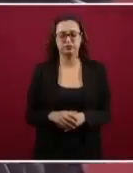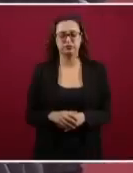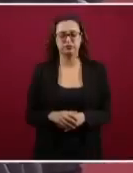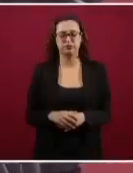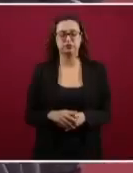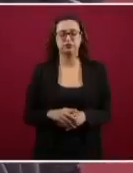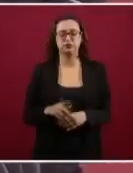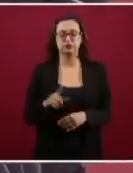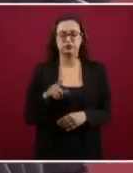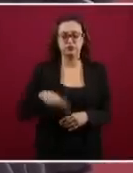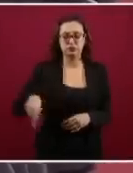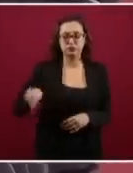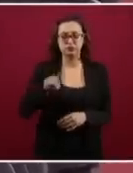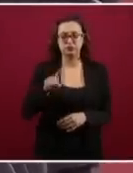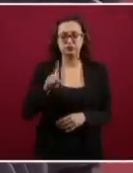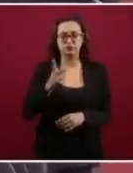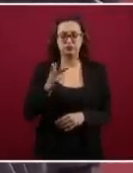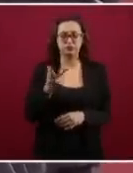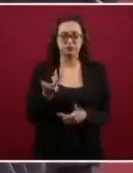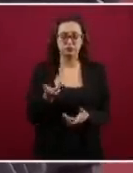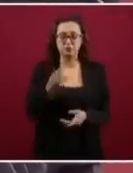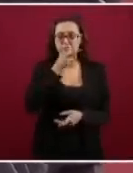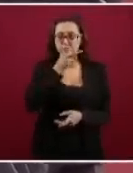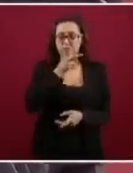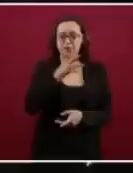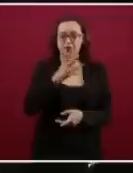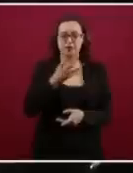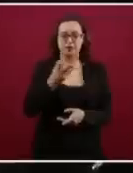de los padres de nuestra patria.